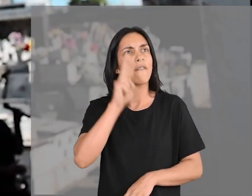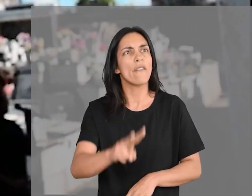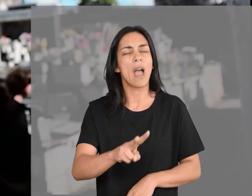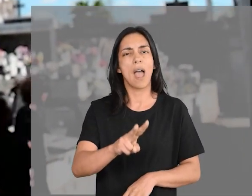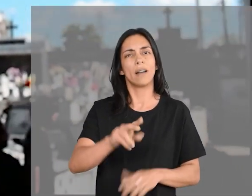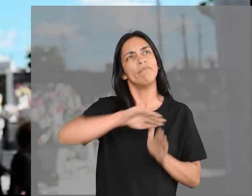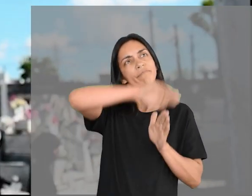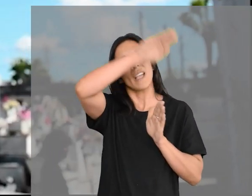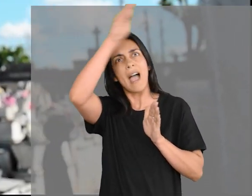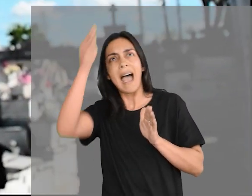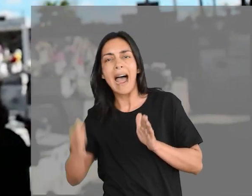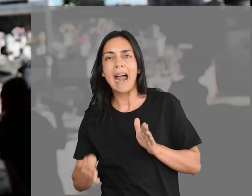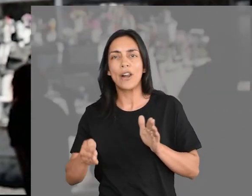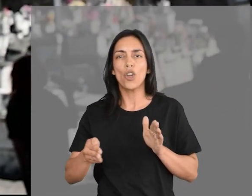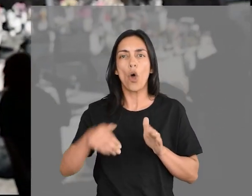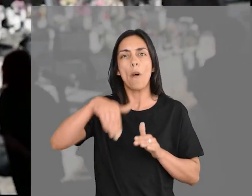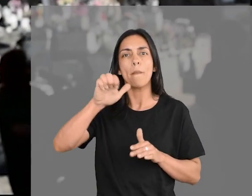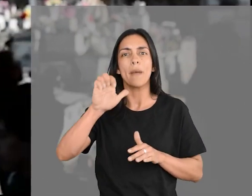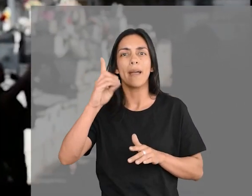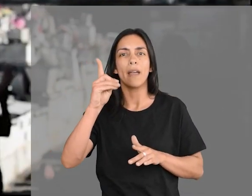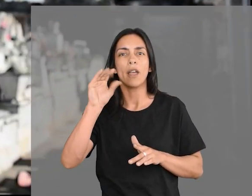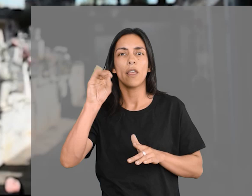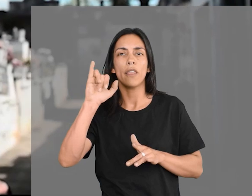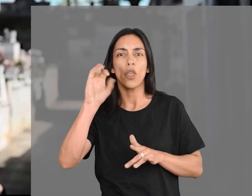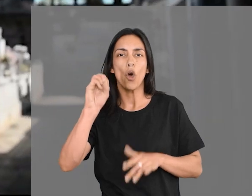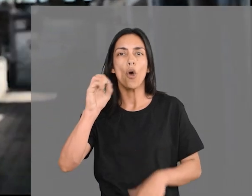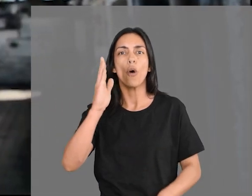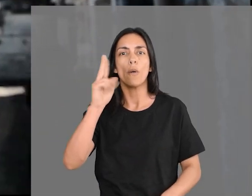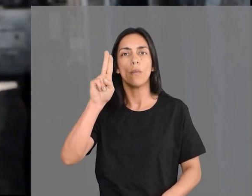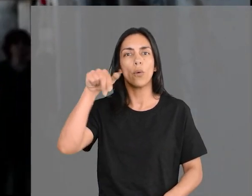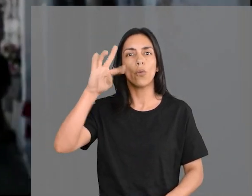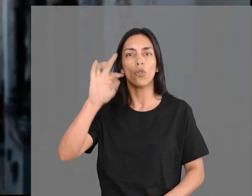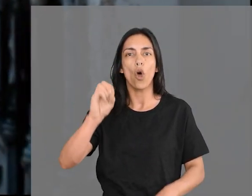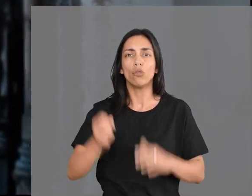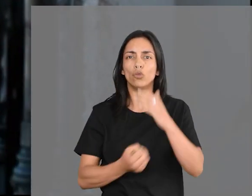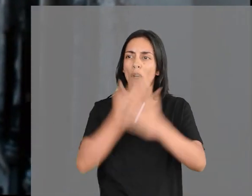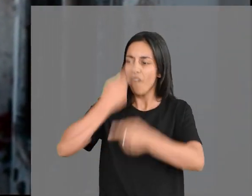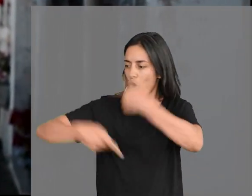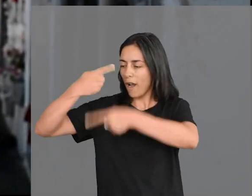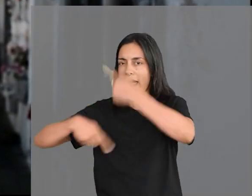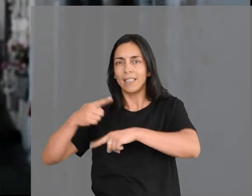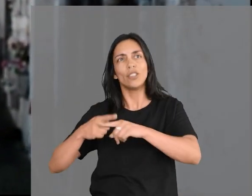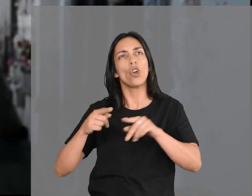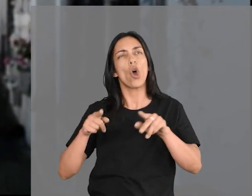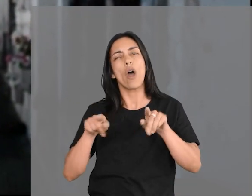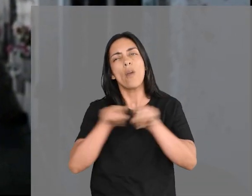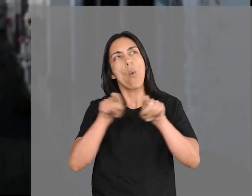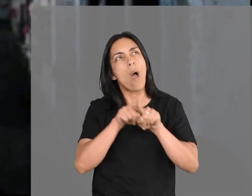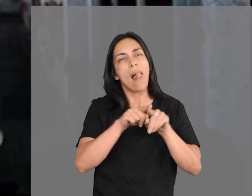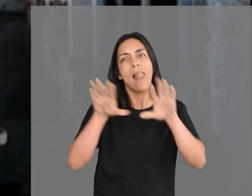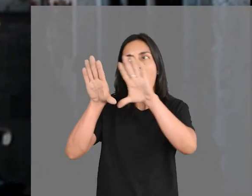Columna jónica y corintias, también se puede ver el mismo arco de medio punto del neoclásico, que busca emular